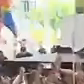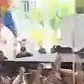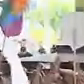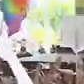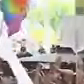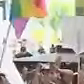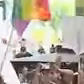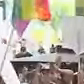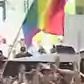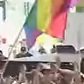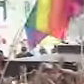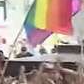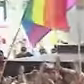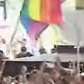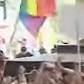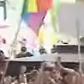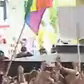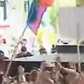El pueblo unido.